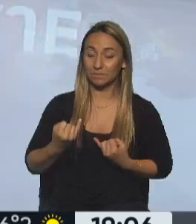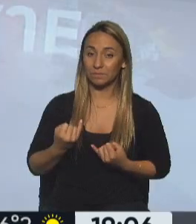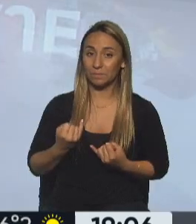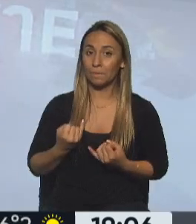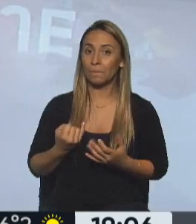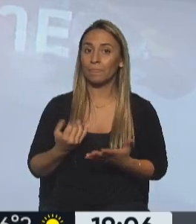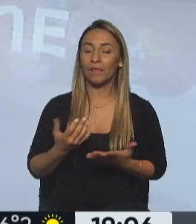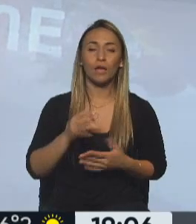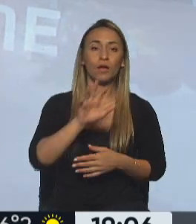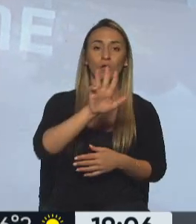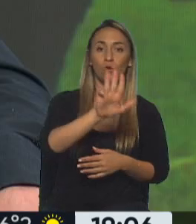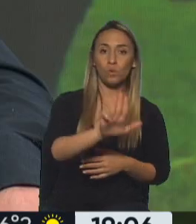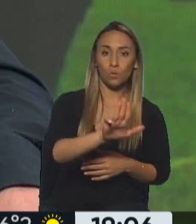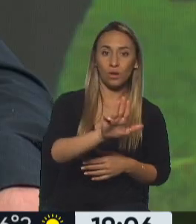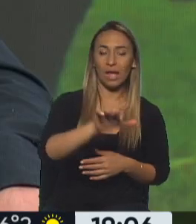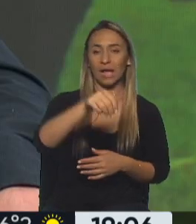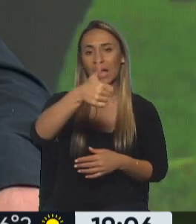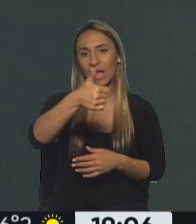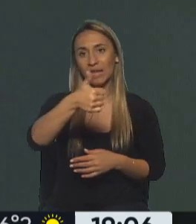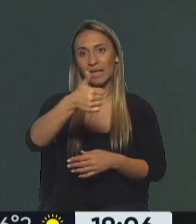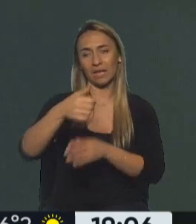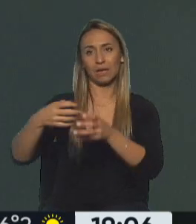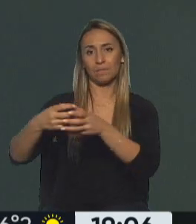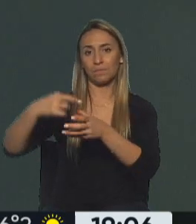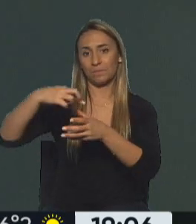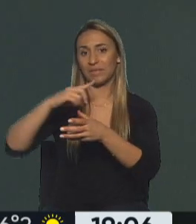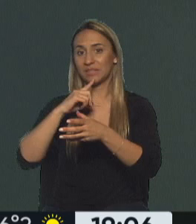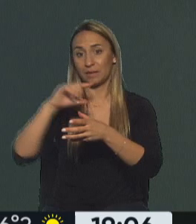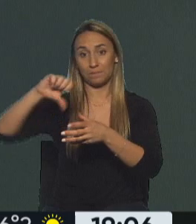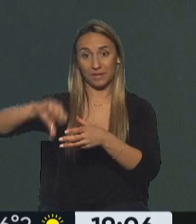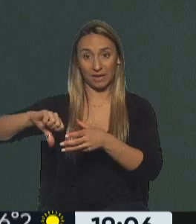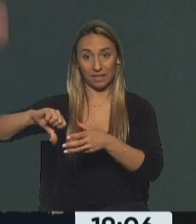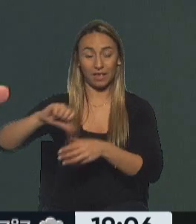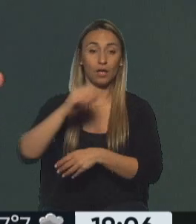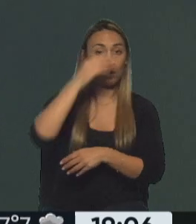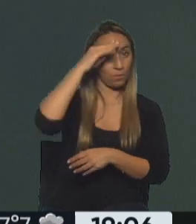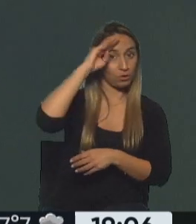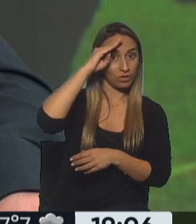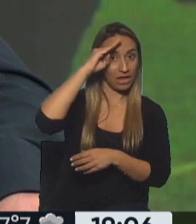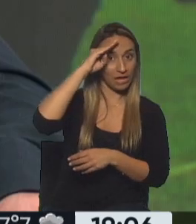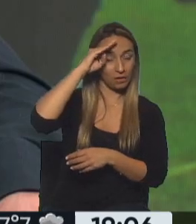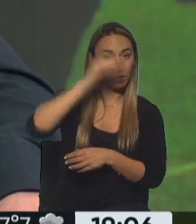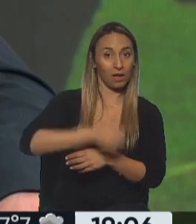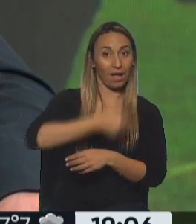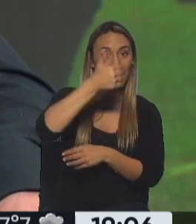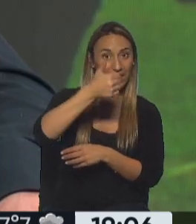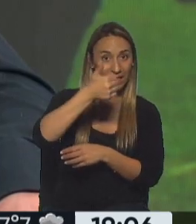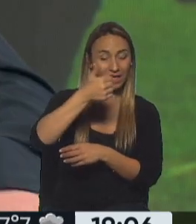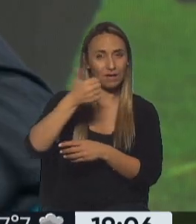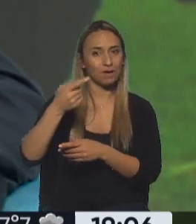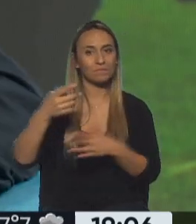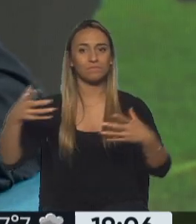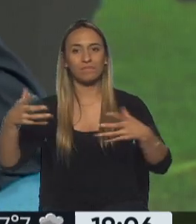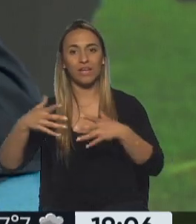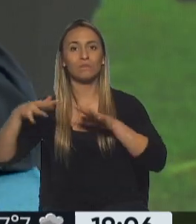Gana Lula, pierde el PT. Gana Lula, pierde el PT, pierde Bolsonaro, pero gana el bolsonarismo. Así me dijiste. ¿Por qué? Explícamelo.